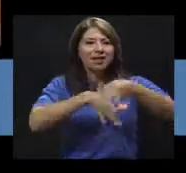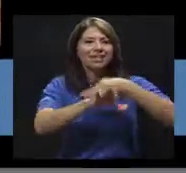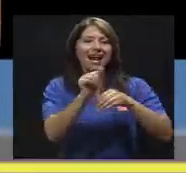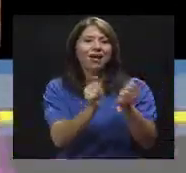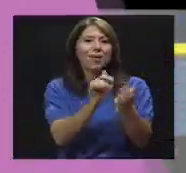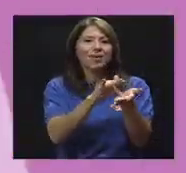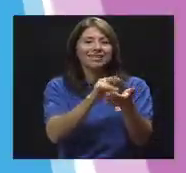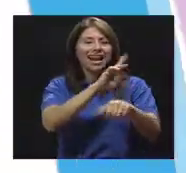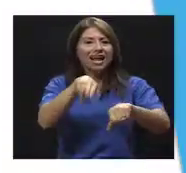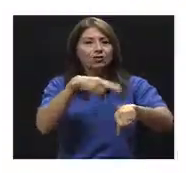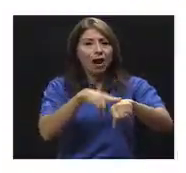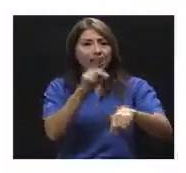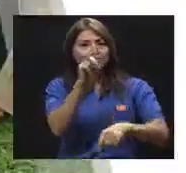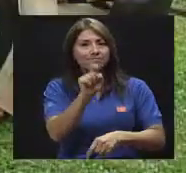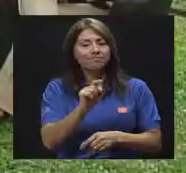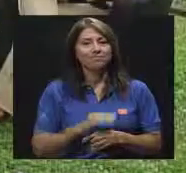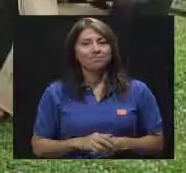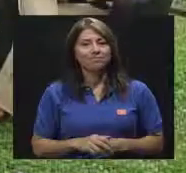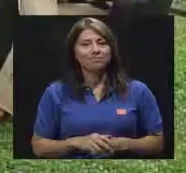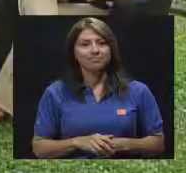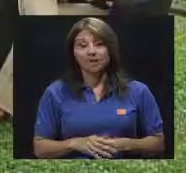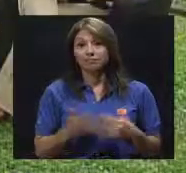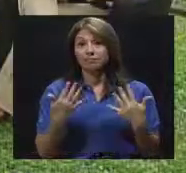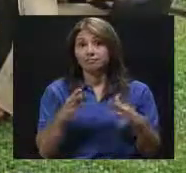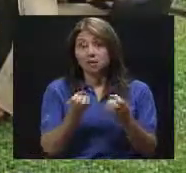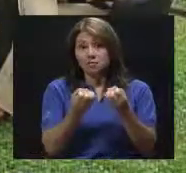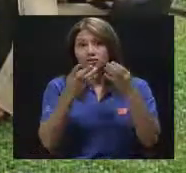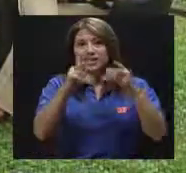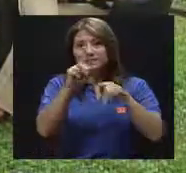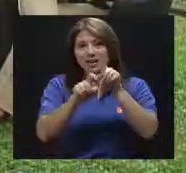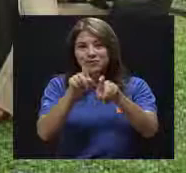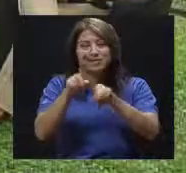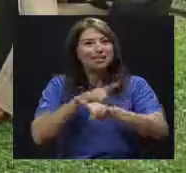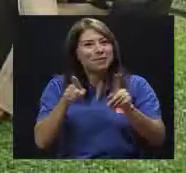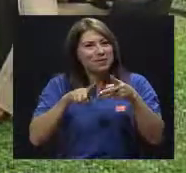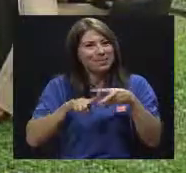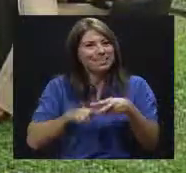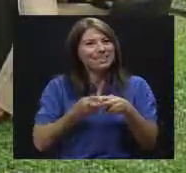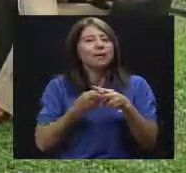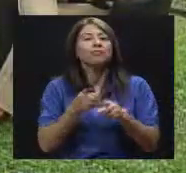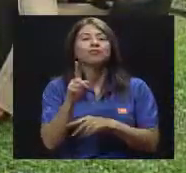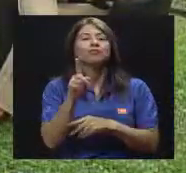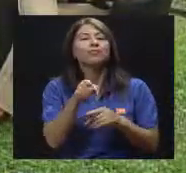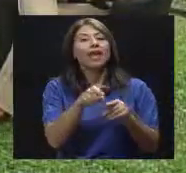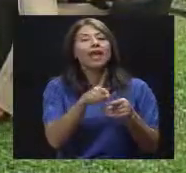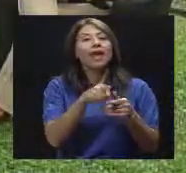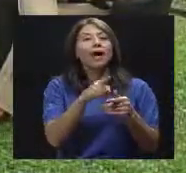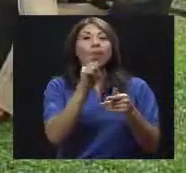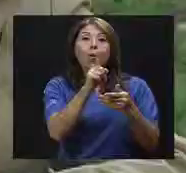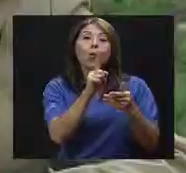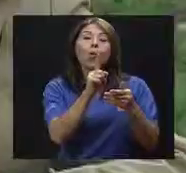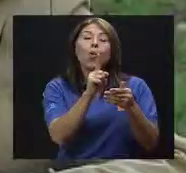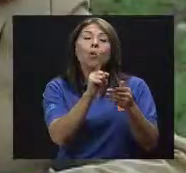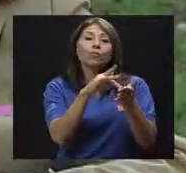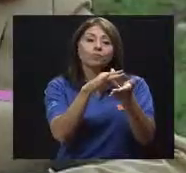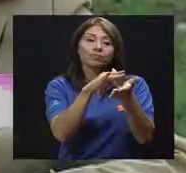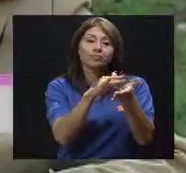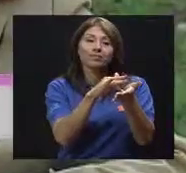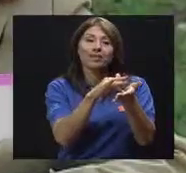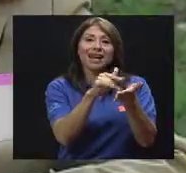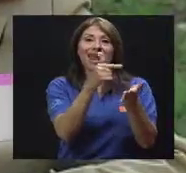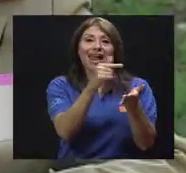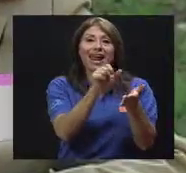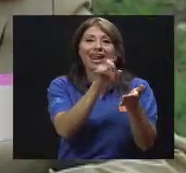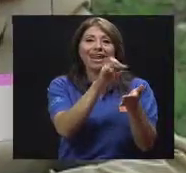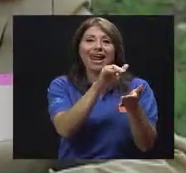completamente natural? Bueno, Victoria, son muchas las preguntas, pero iniciemos entonces por esta. ¿Cuál es la diferencia entre un producto genérico